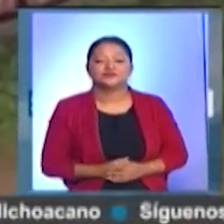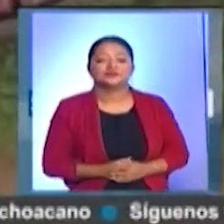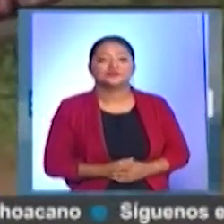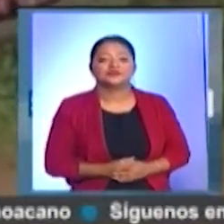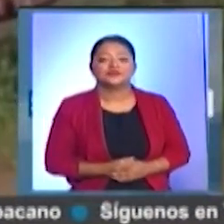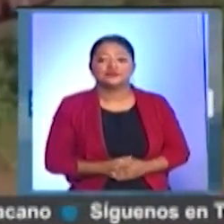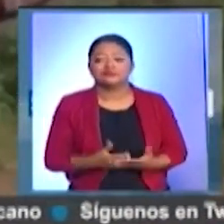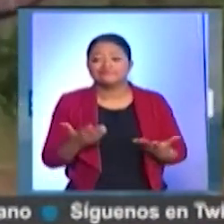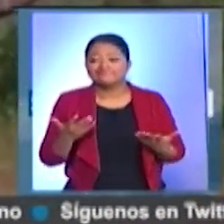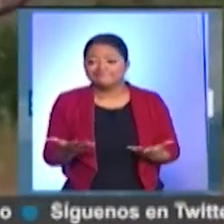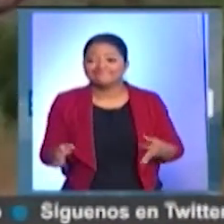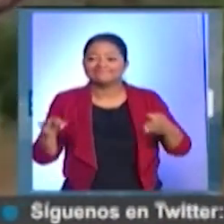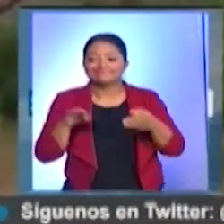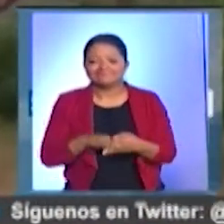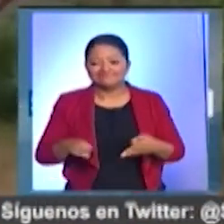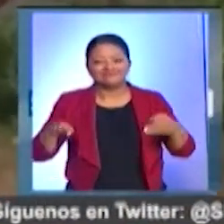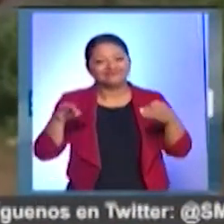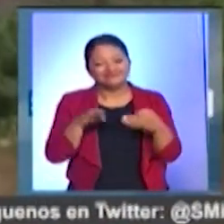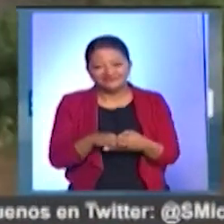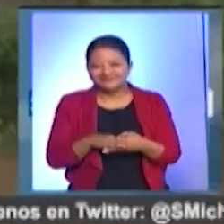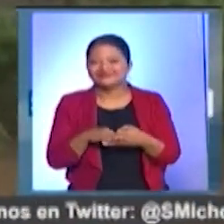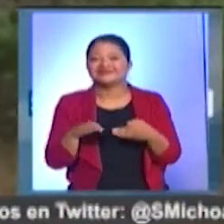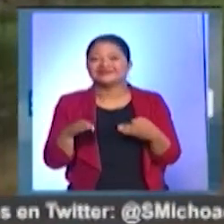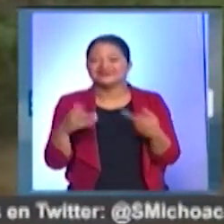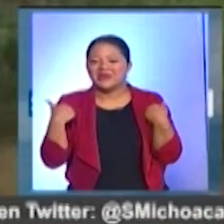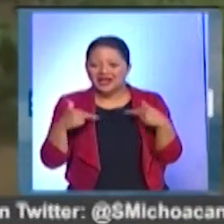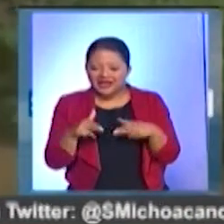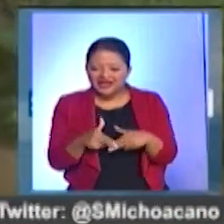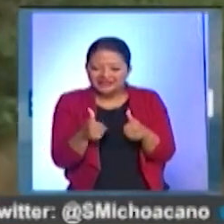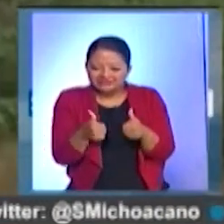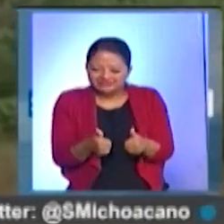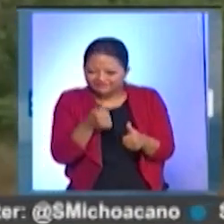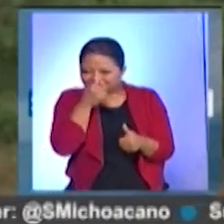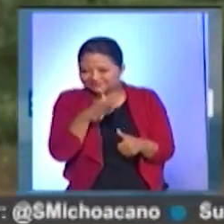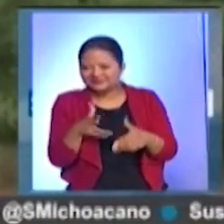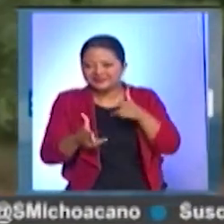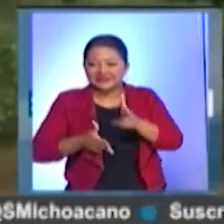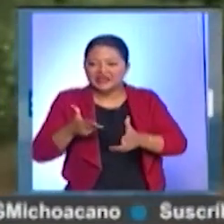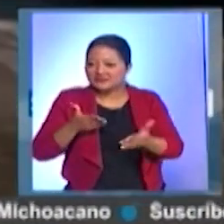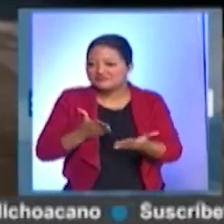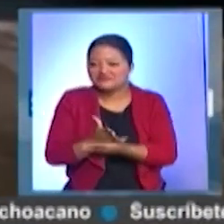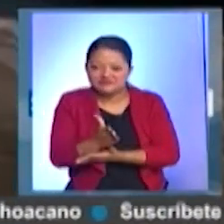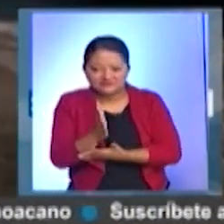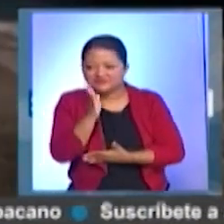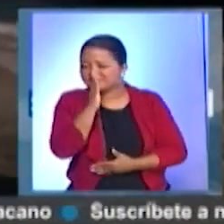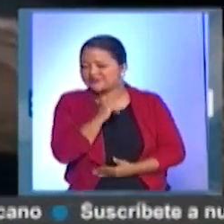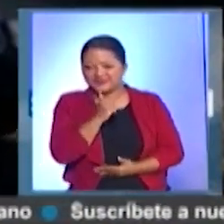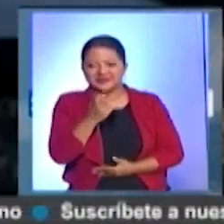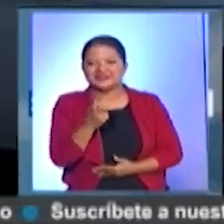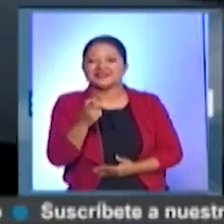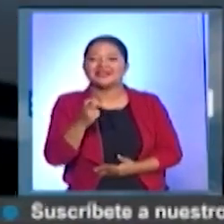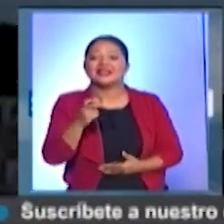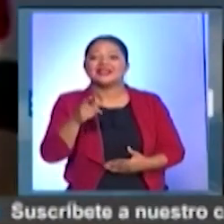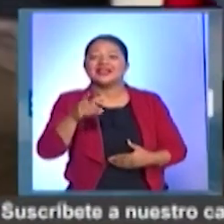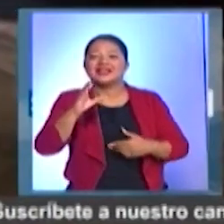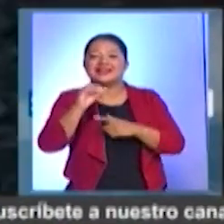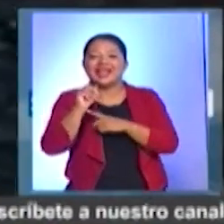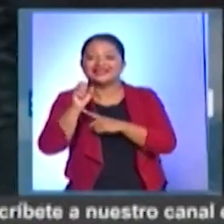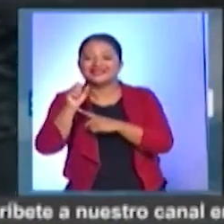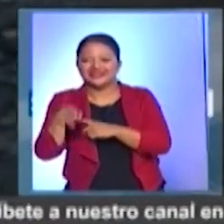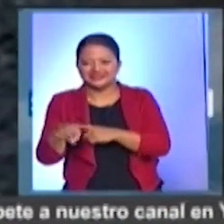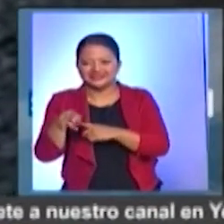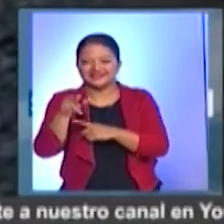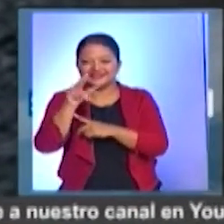ante el constante bloqueo de las vías del tren en michoacán por parte de diferentes grupos la empresa kansas city southern de méxico